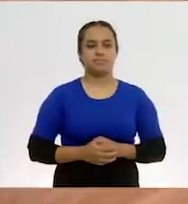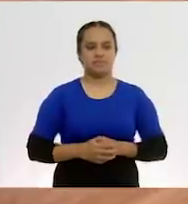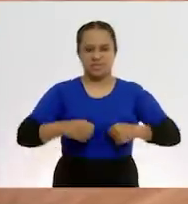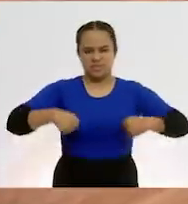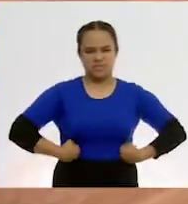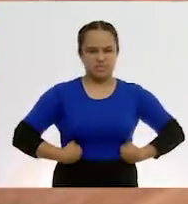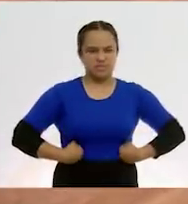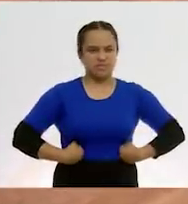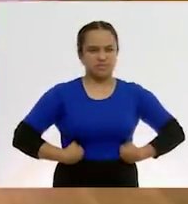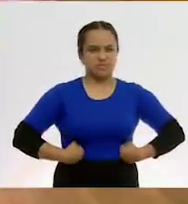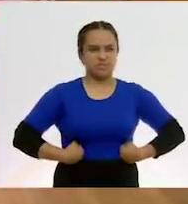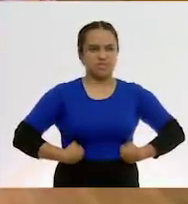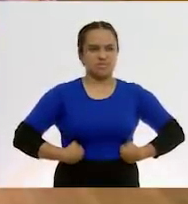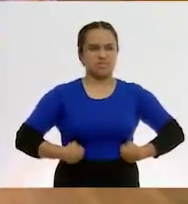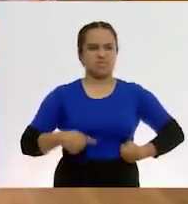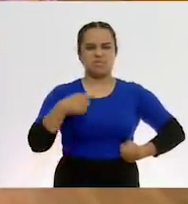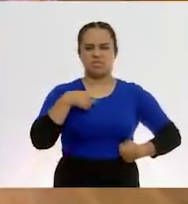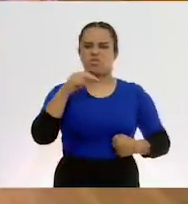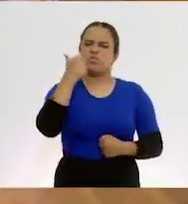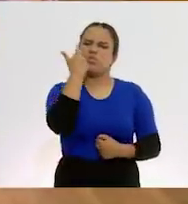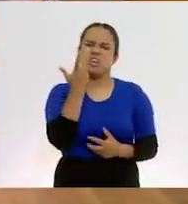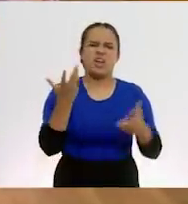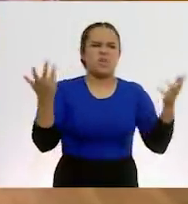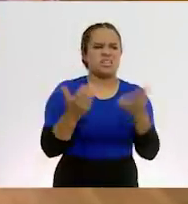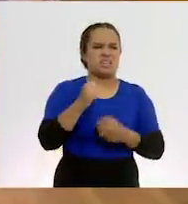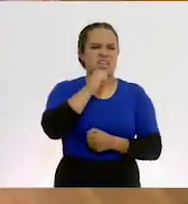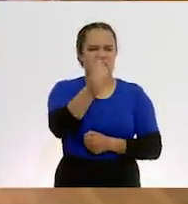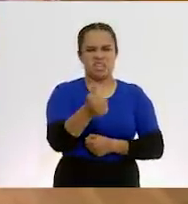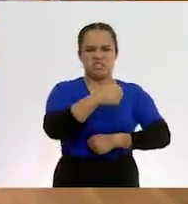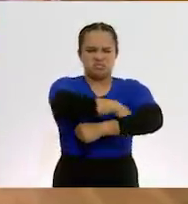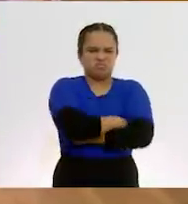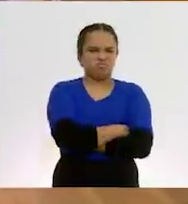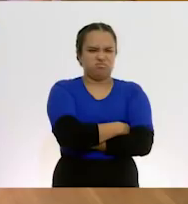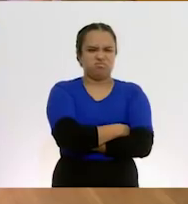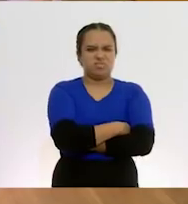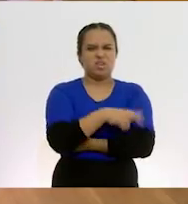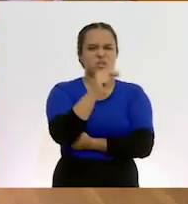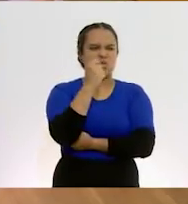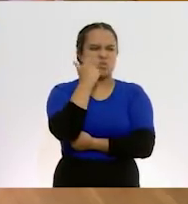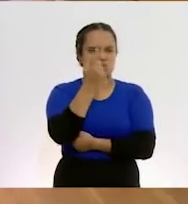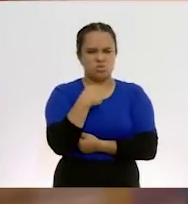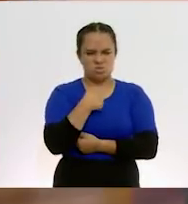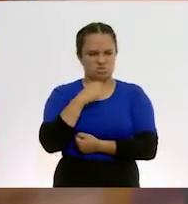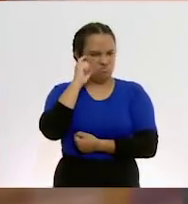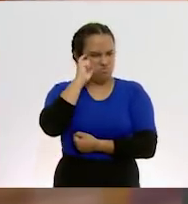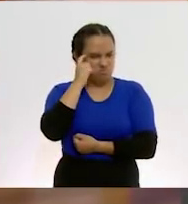Oh, ya no quiero hacer nada, Mariana. Ya no quiero, ya me voy. Estoy muy